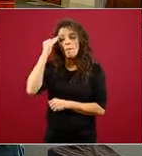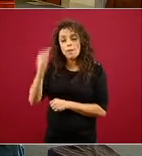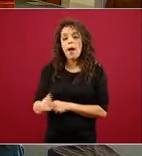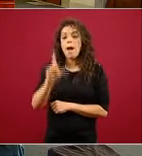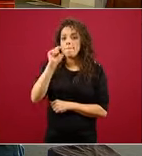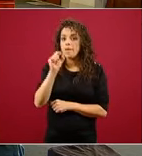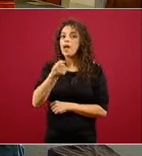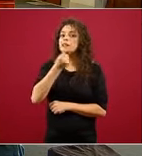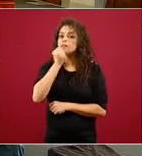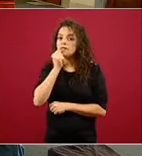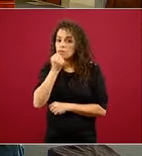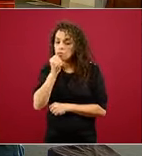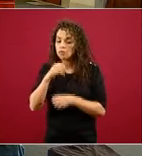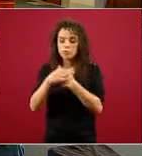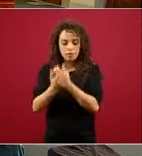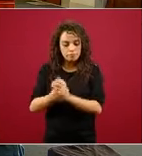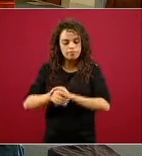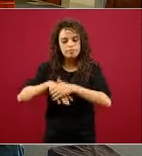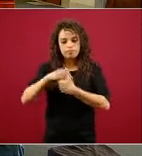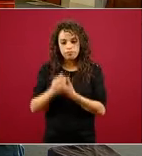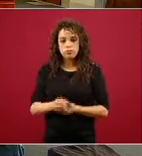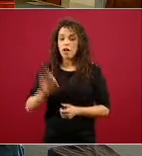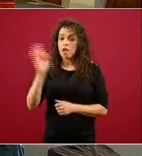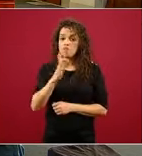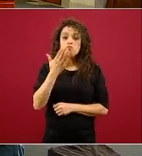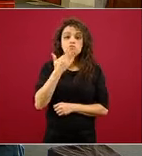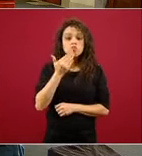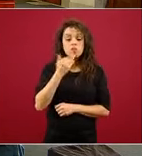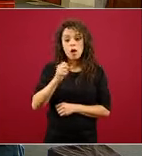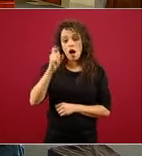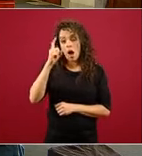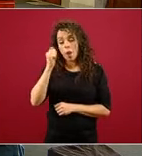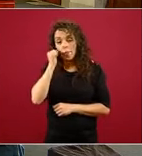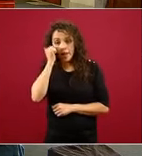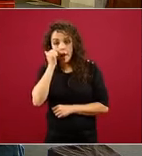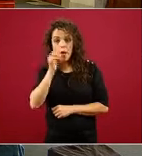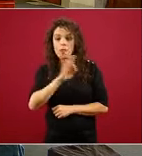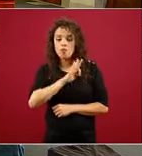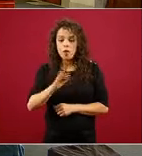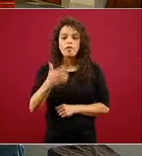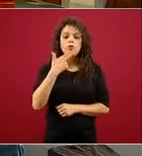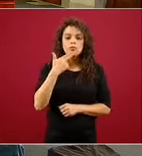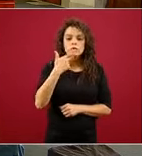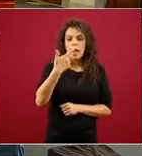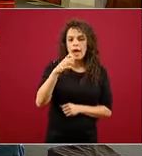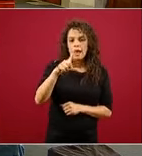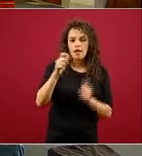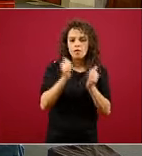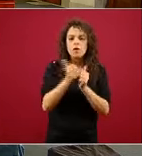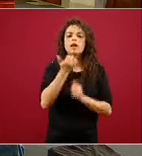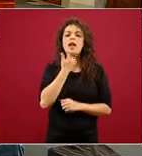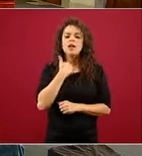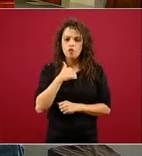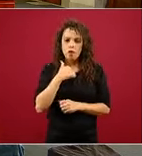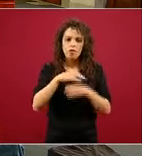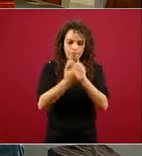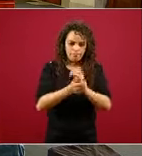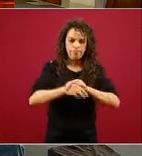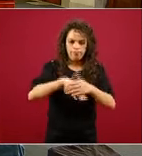no tengo a la mano jabón y agua, puedo utilizar el alcohol gel. Eso también que quede muy claro. También